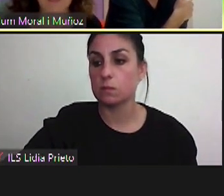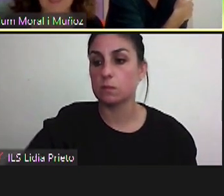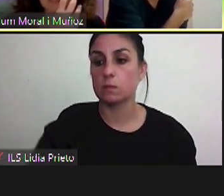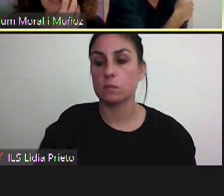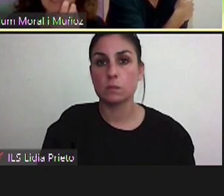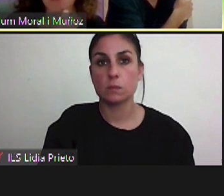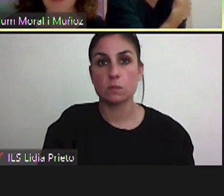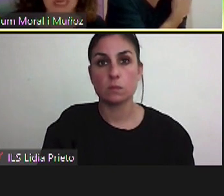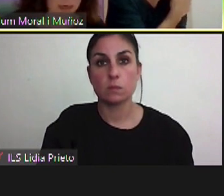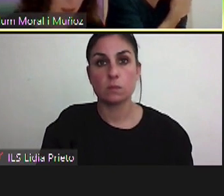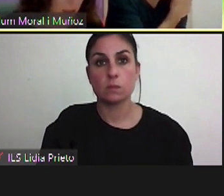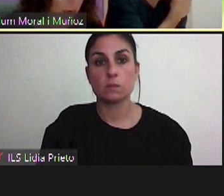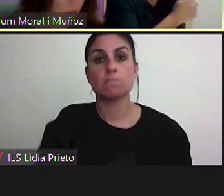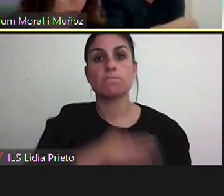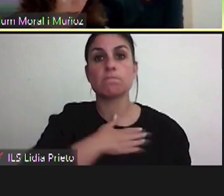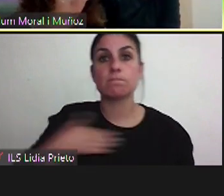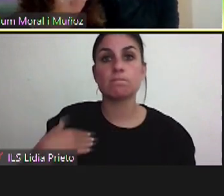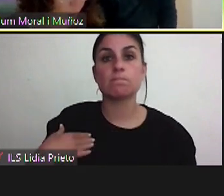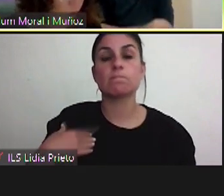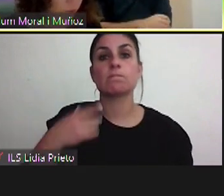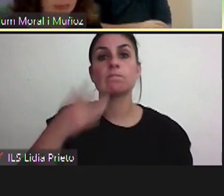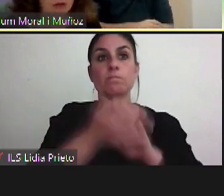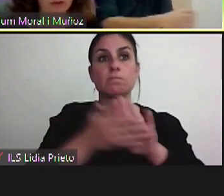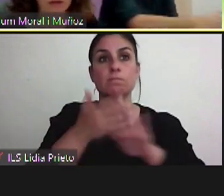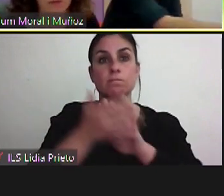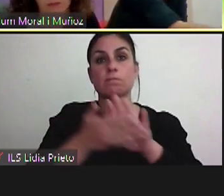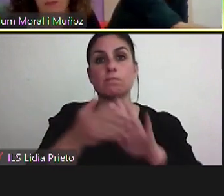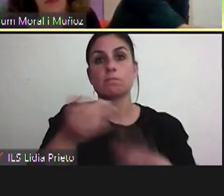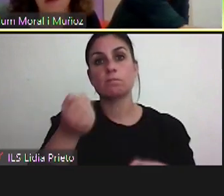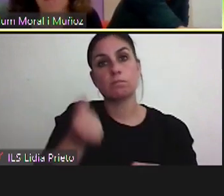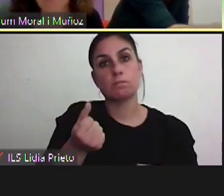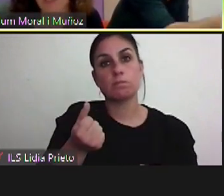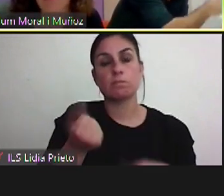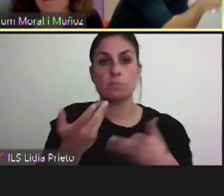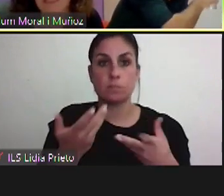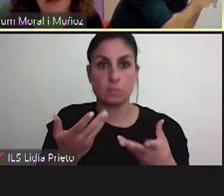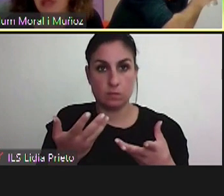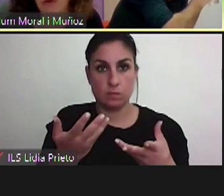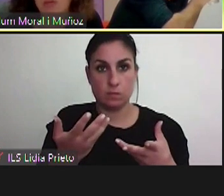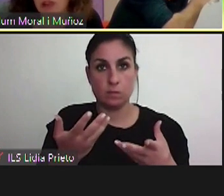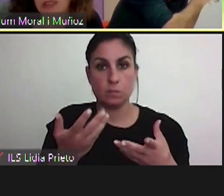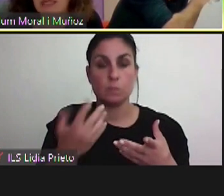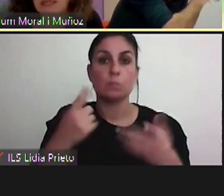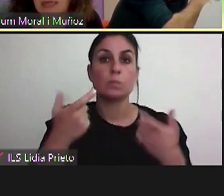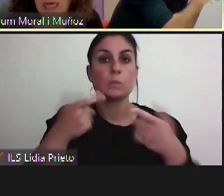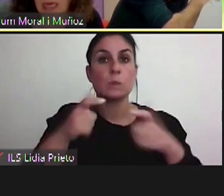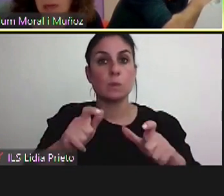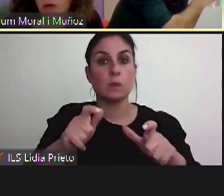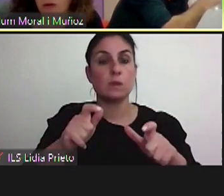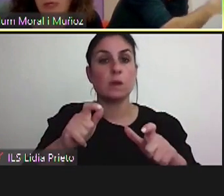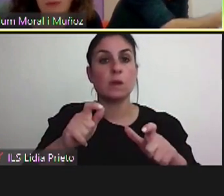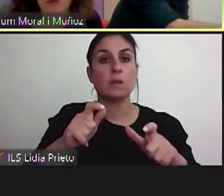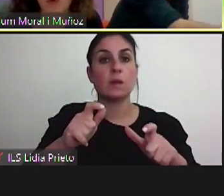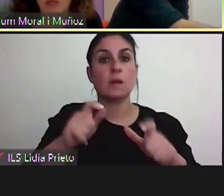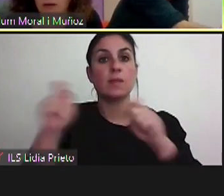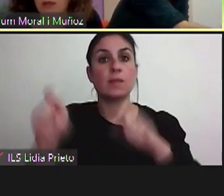Vale. Ahora sí que queríamos pasar a comentaros un poquito para que conozcáis. Vamos a hacer un apartado de 5 diapositivas de